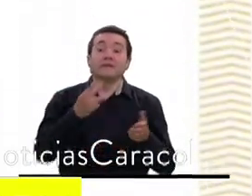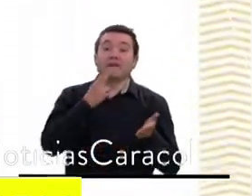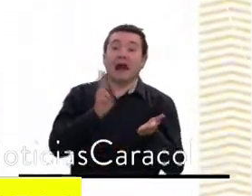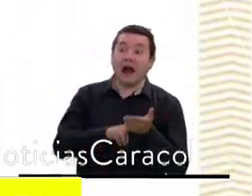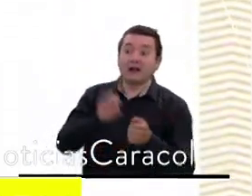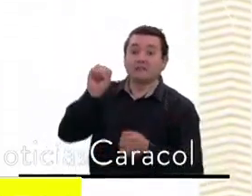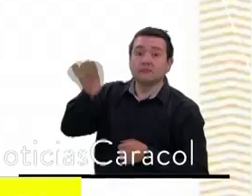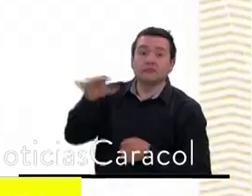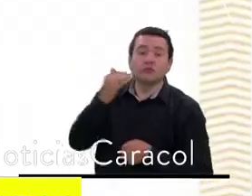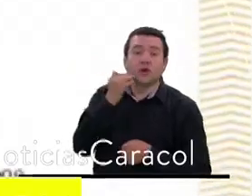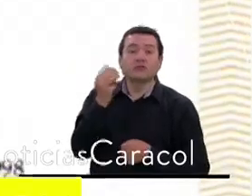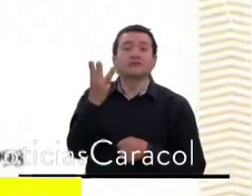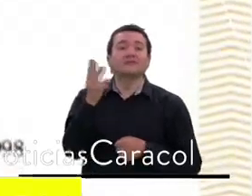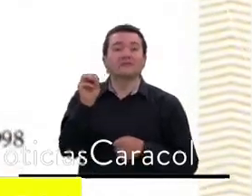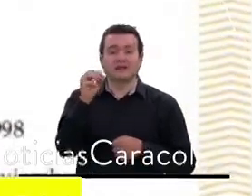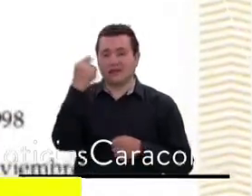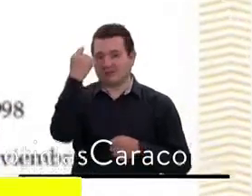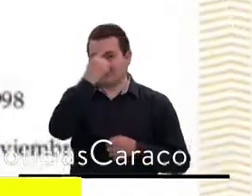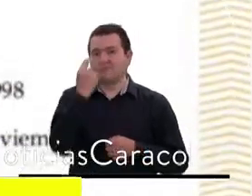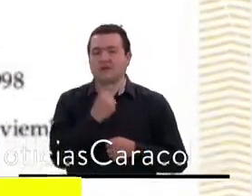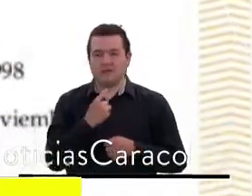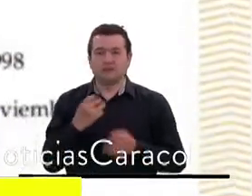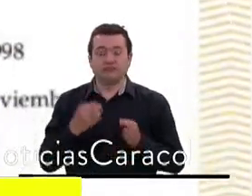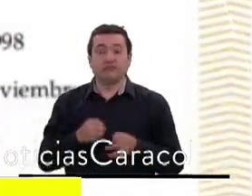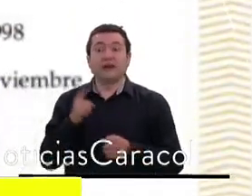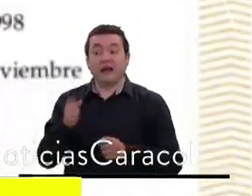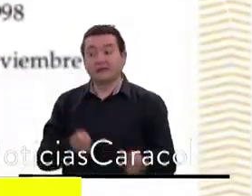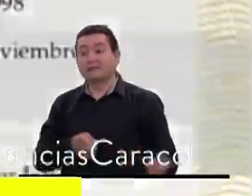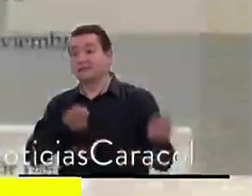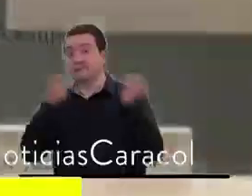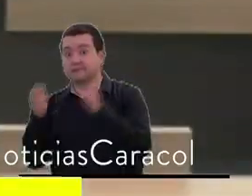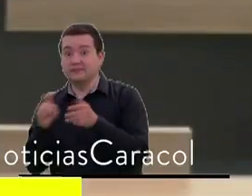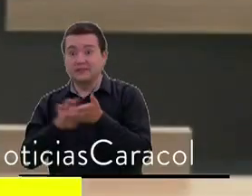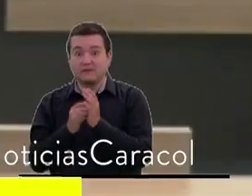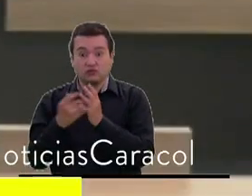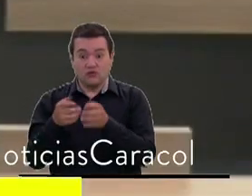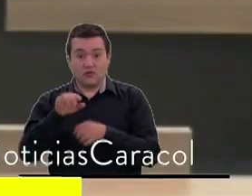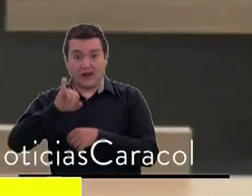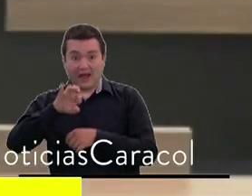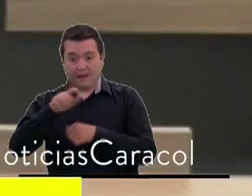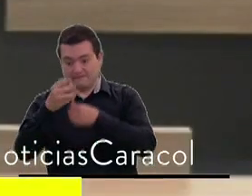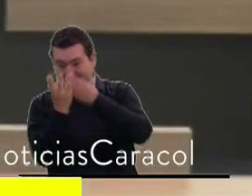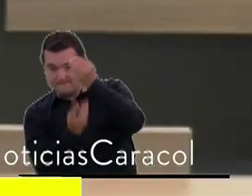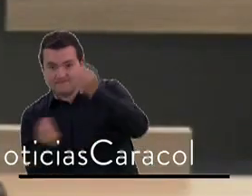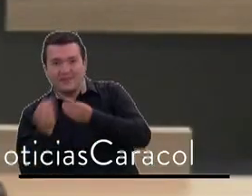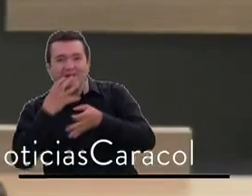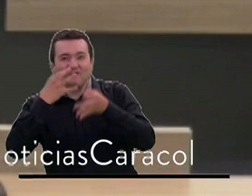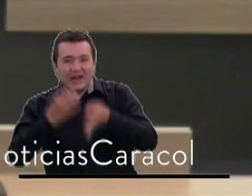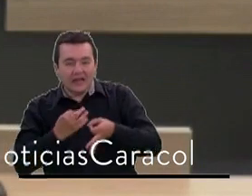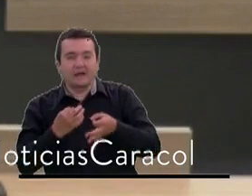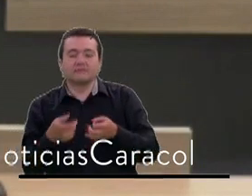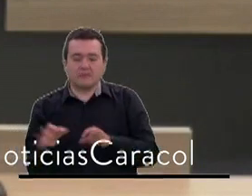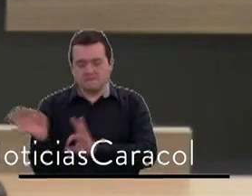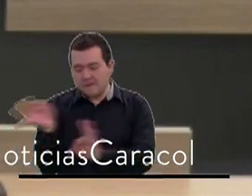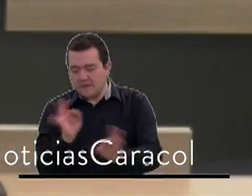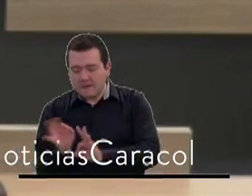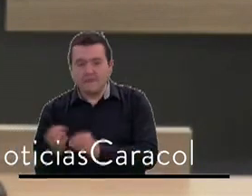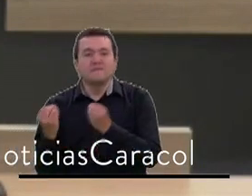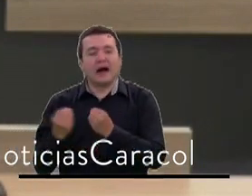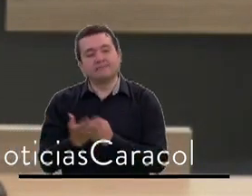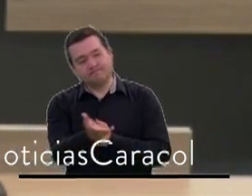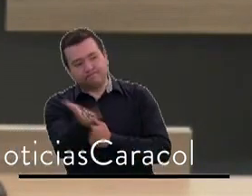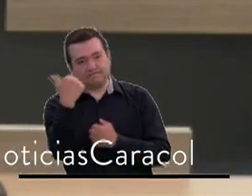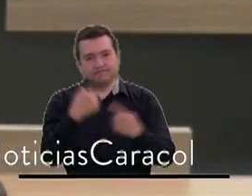este insumo, la JEP, específicamente la Sala de Reconocimiento de Verdad, se alista para recibir las versiones voluntarias de los miembros del antiguo